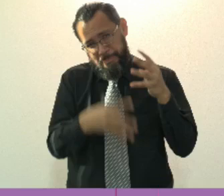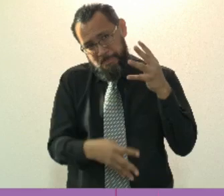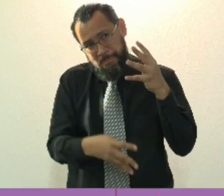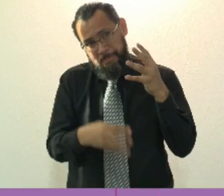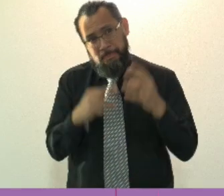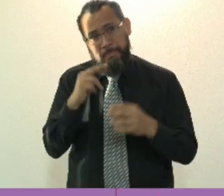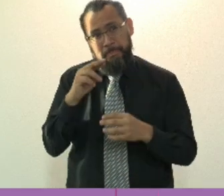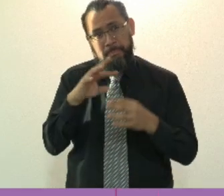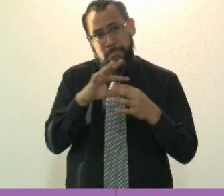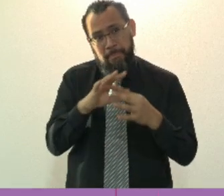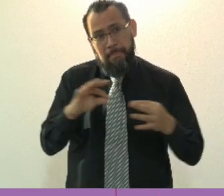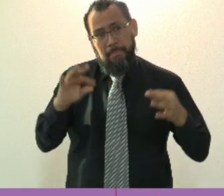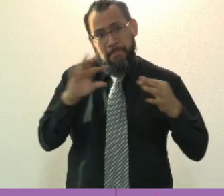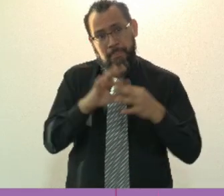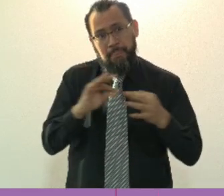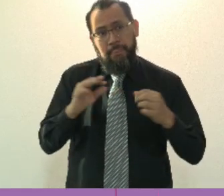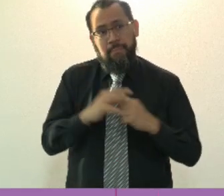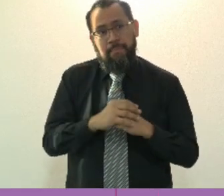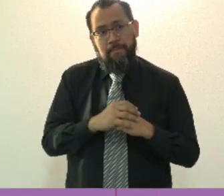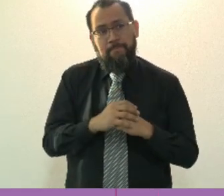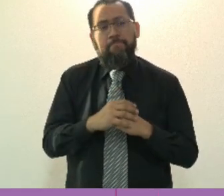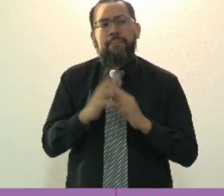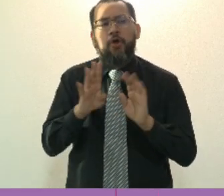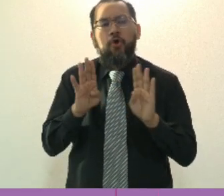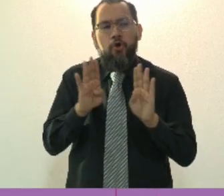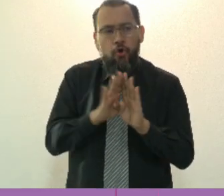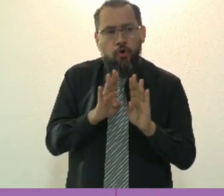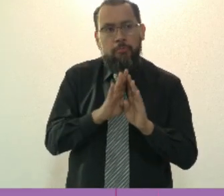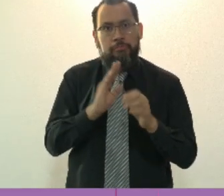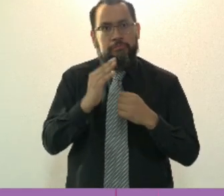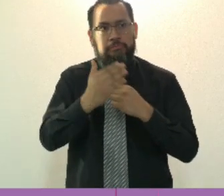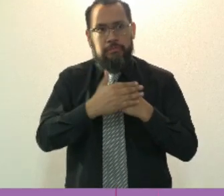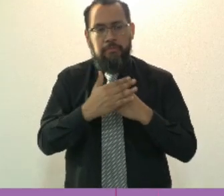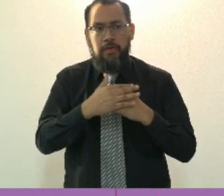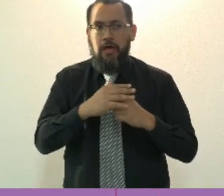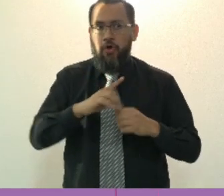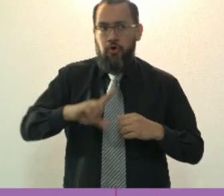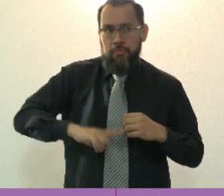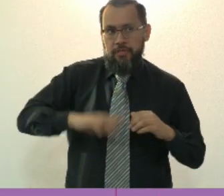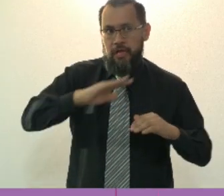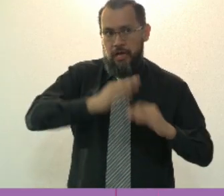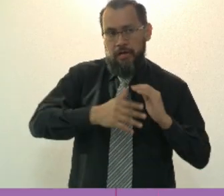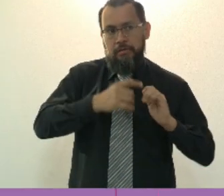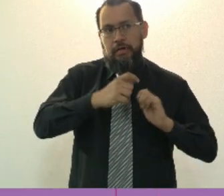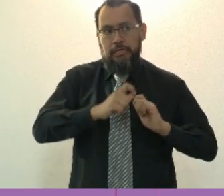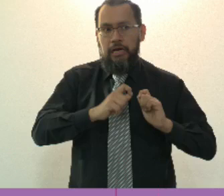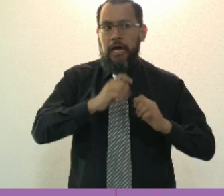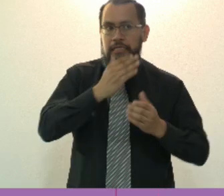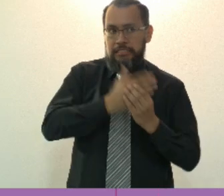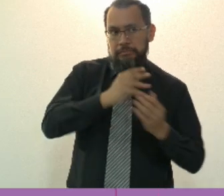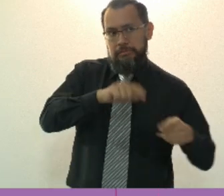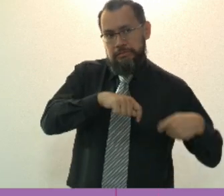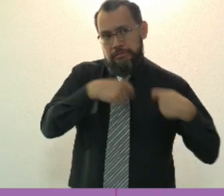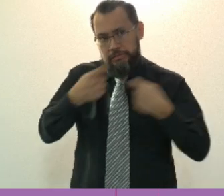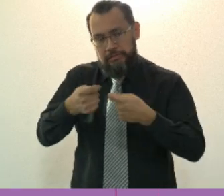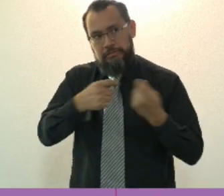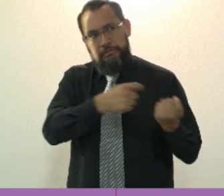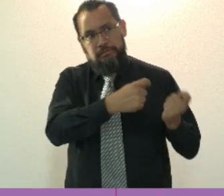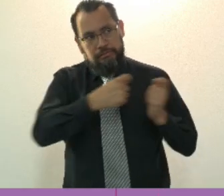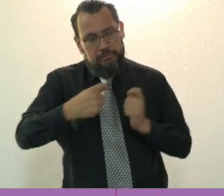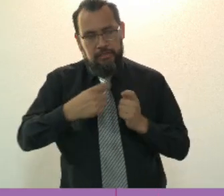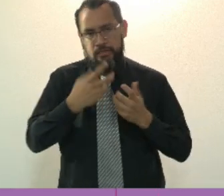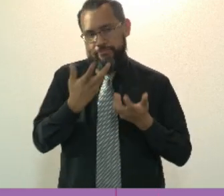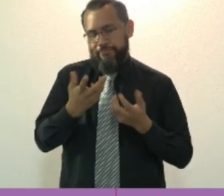lección. Viene la entrega-recepción y nos han dado una gran lección. Pero antes de